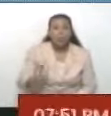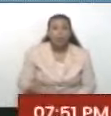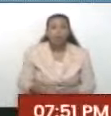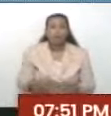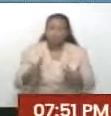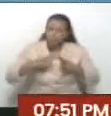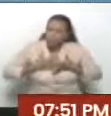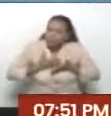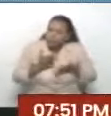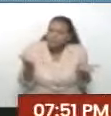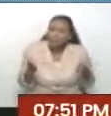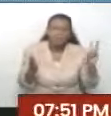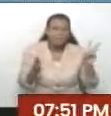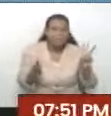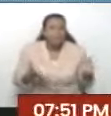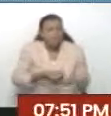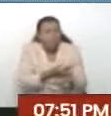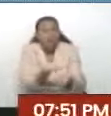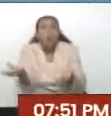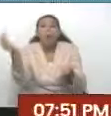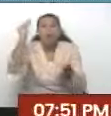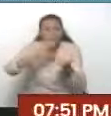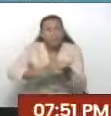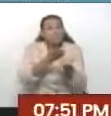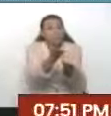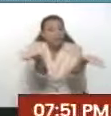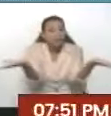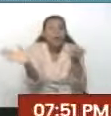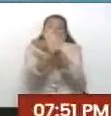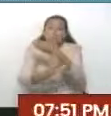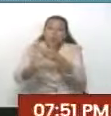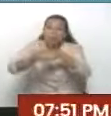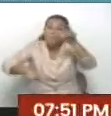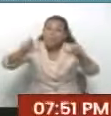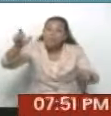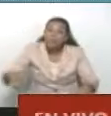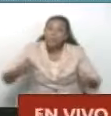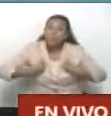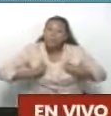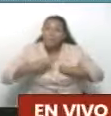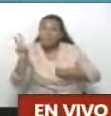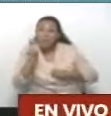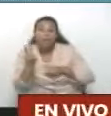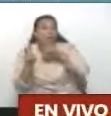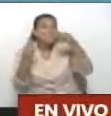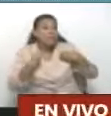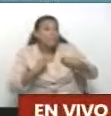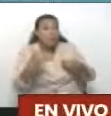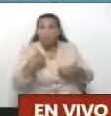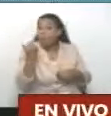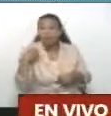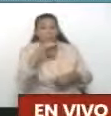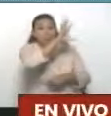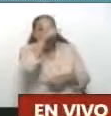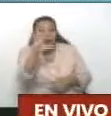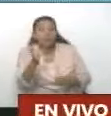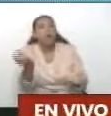toda su potencialidad y capacidad al servicio para protegerlos, hombres y mujeres de la